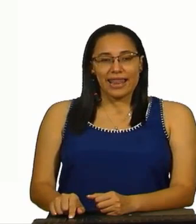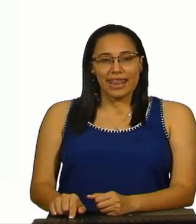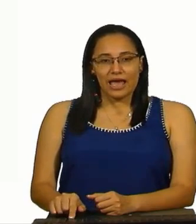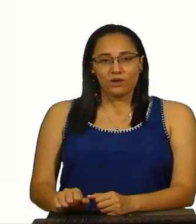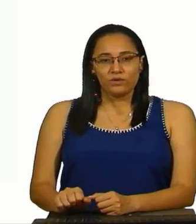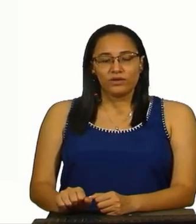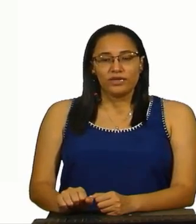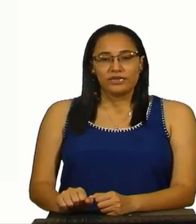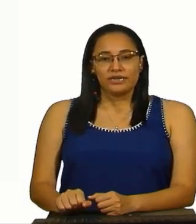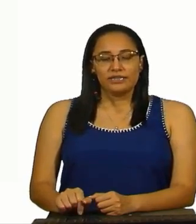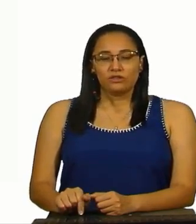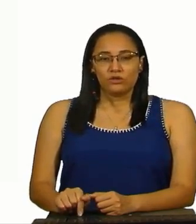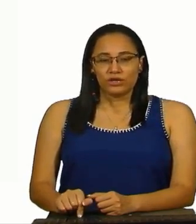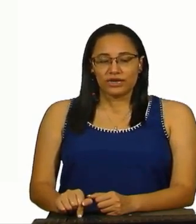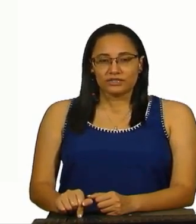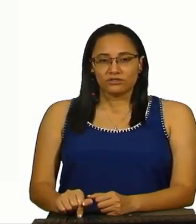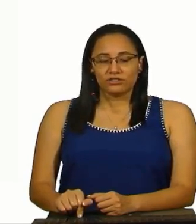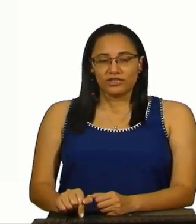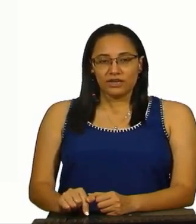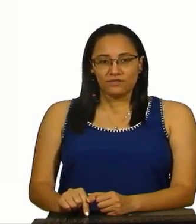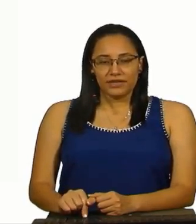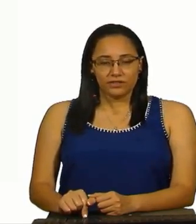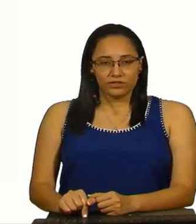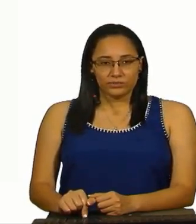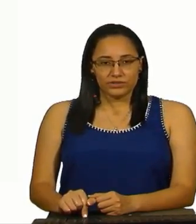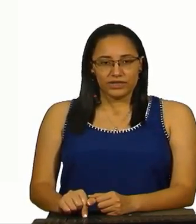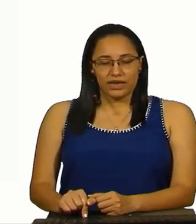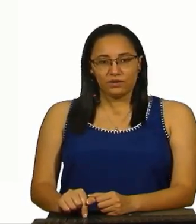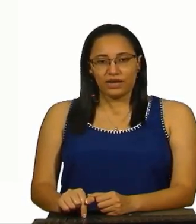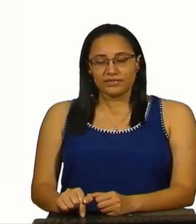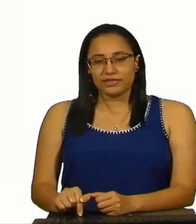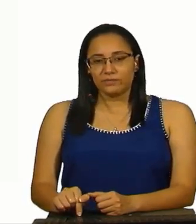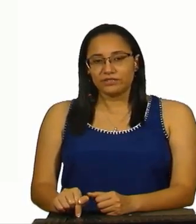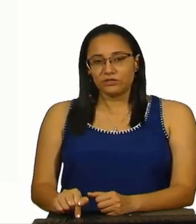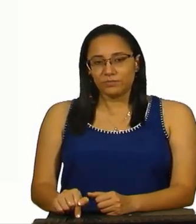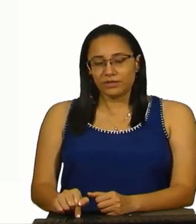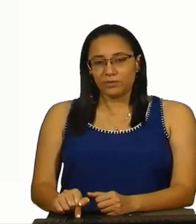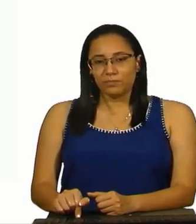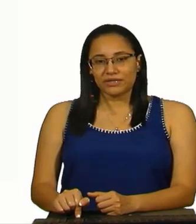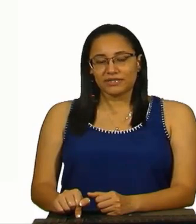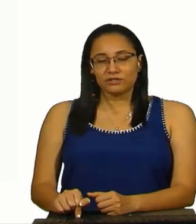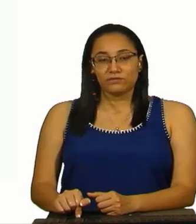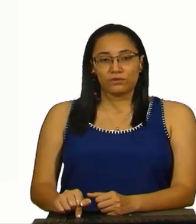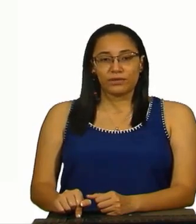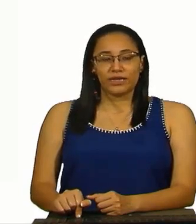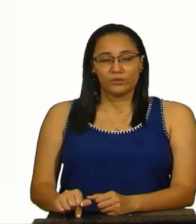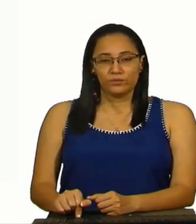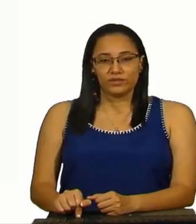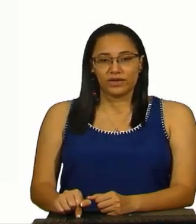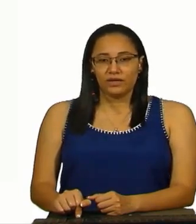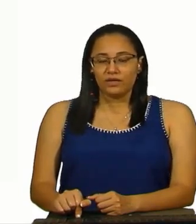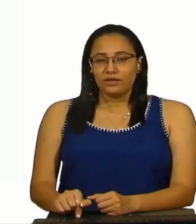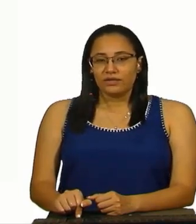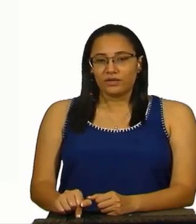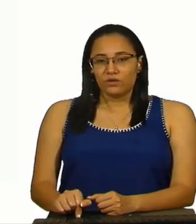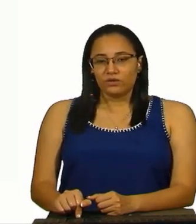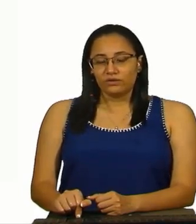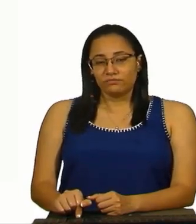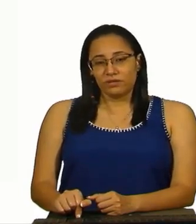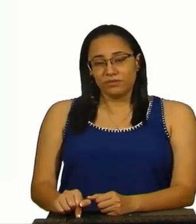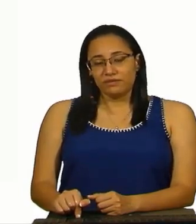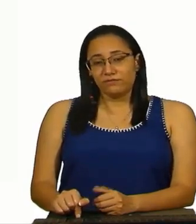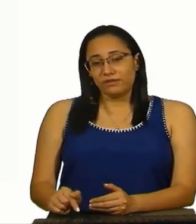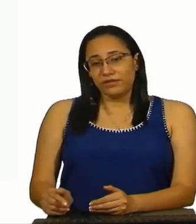con allow y en todo caso, sin el objeto después de allow, hace que nuestro verbo pase a su forma gerundia